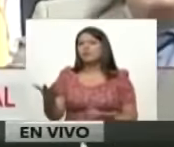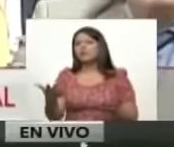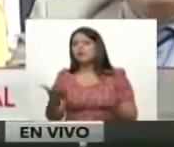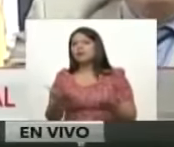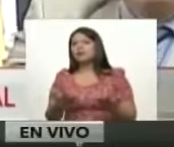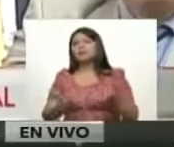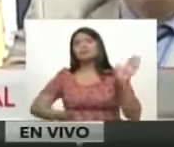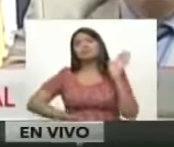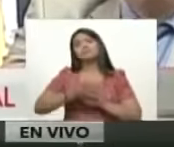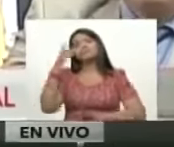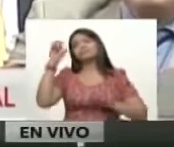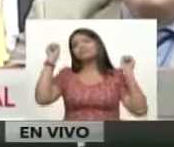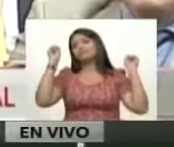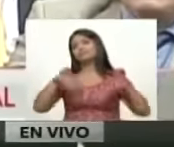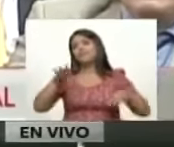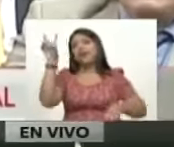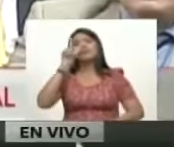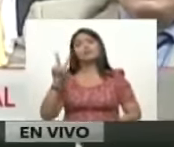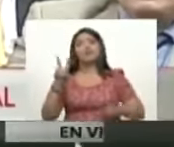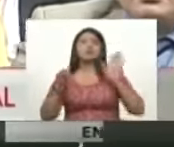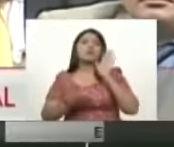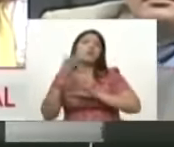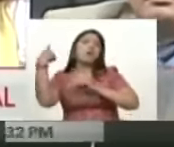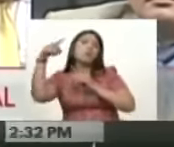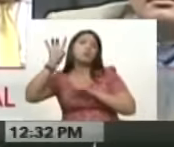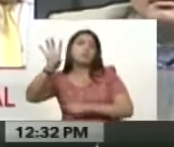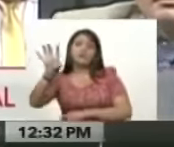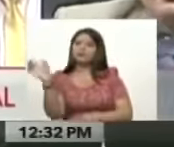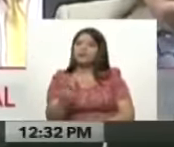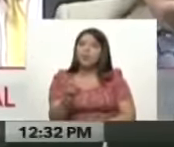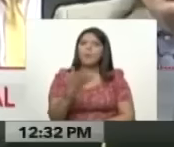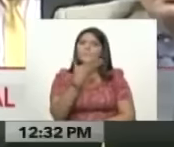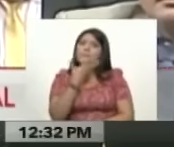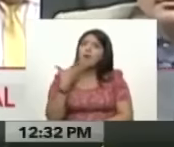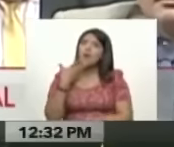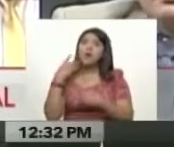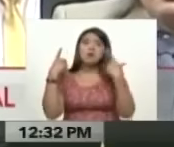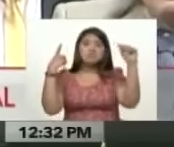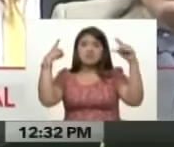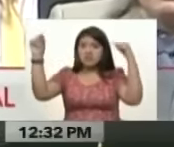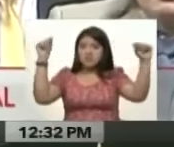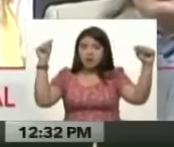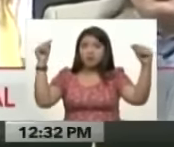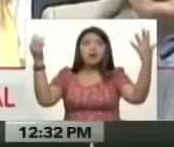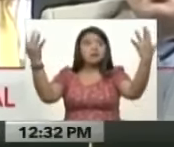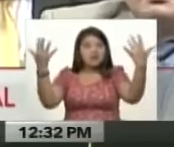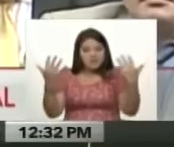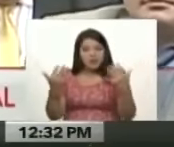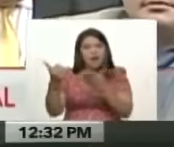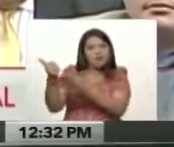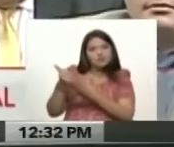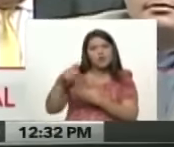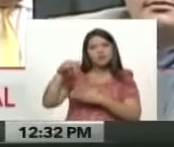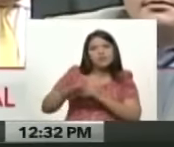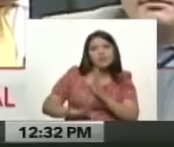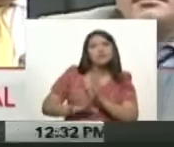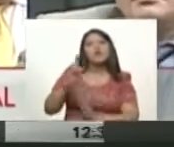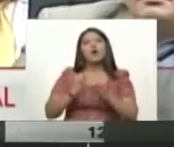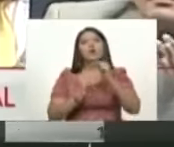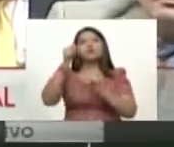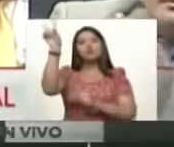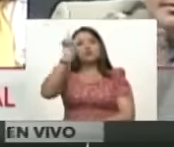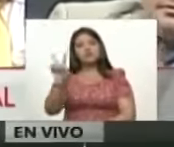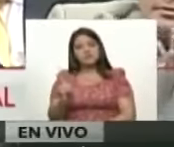del país, y que dé más bien motivo para que regresen los que se han ido a ayudarnos a reconstruir a